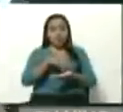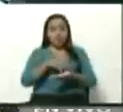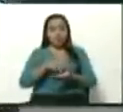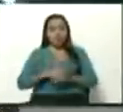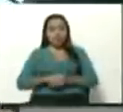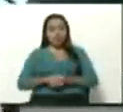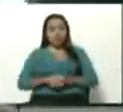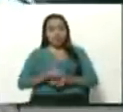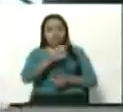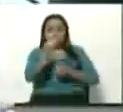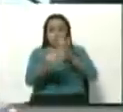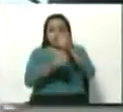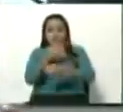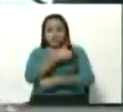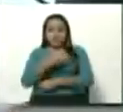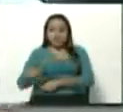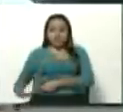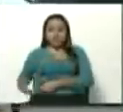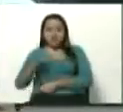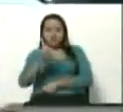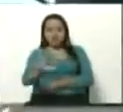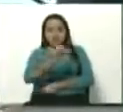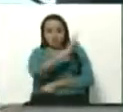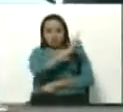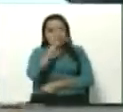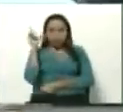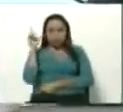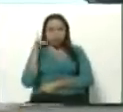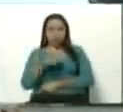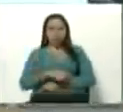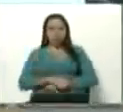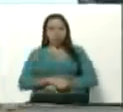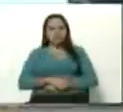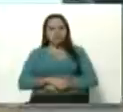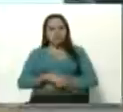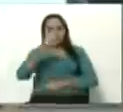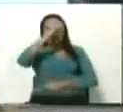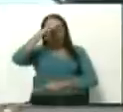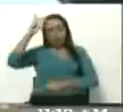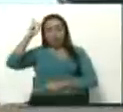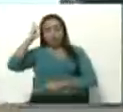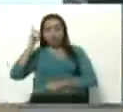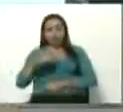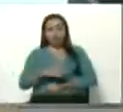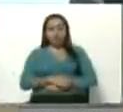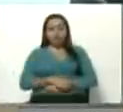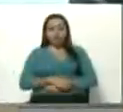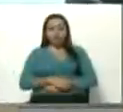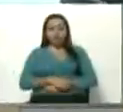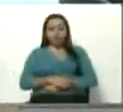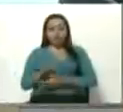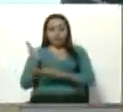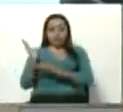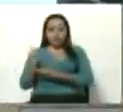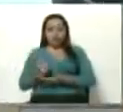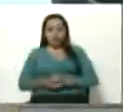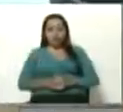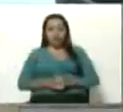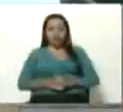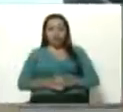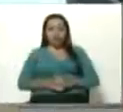primer vicepresidente del Partido Socialista Unido de Venezuela, Diosdado Cabellos. Nuestros hermanos y